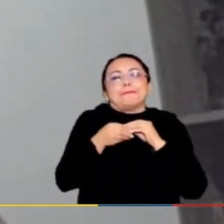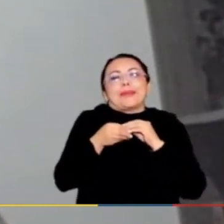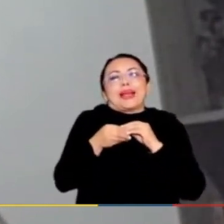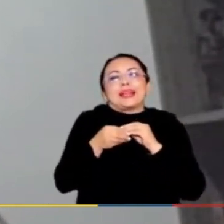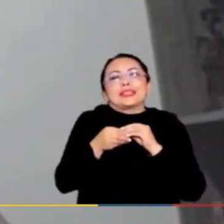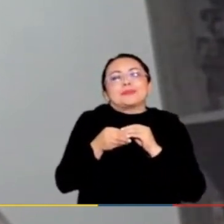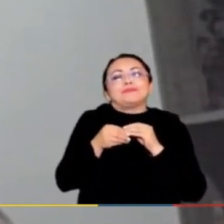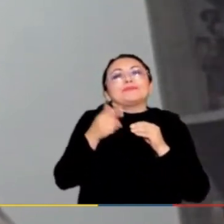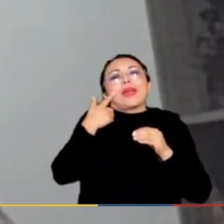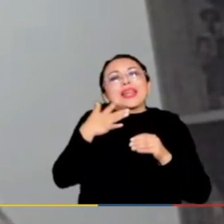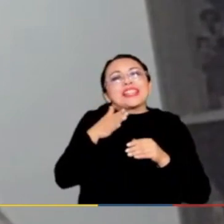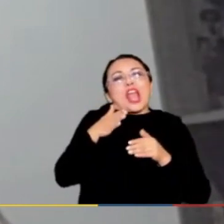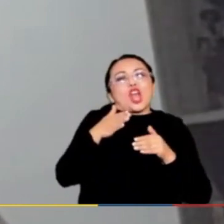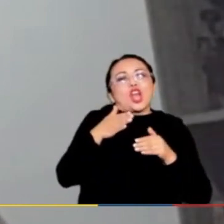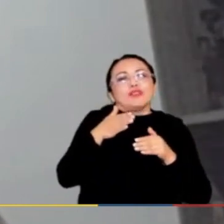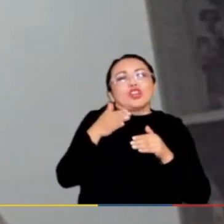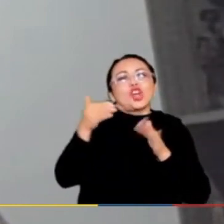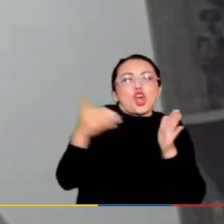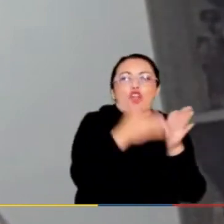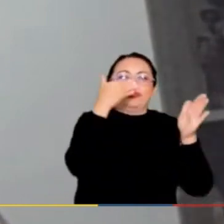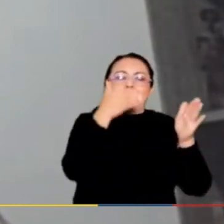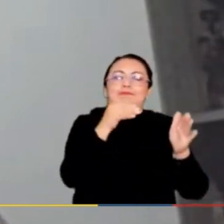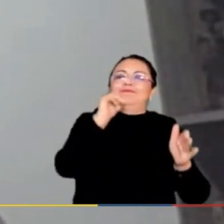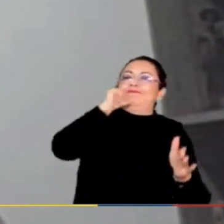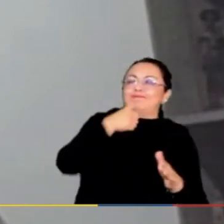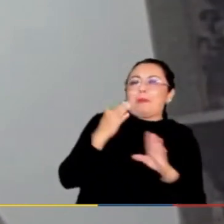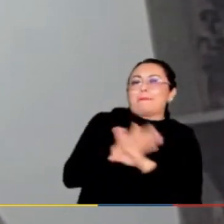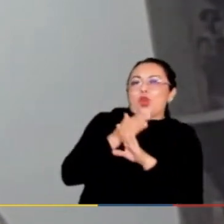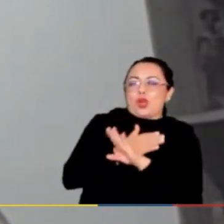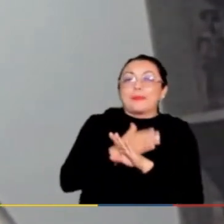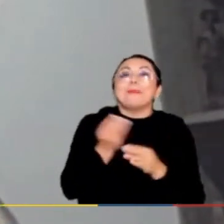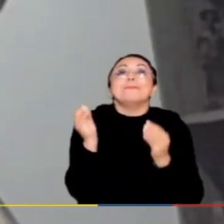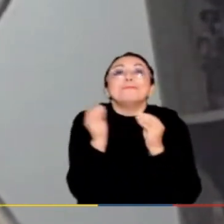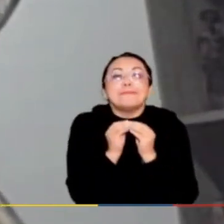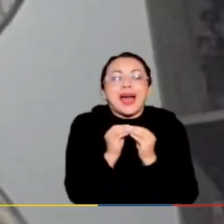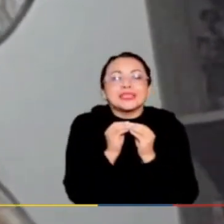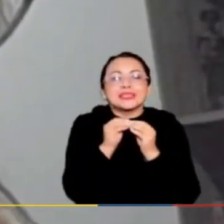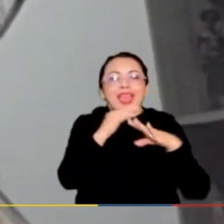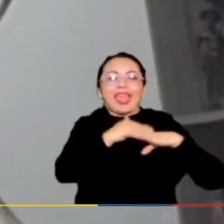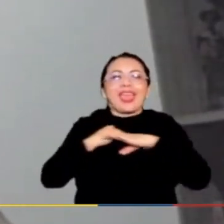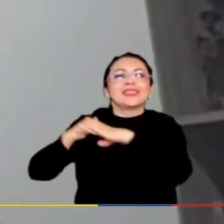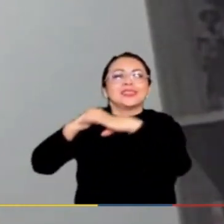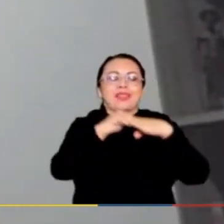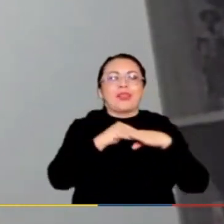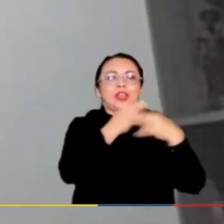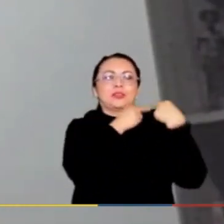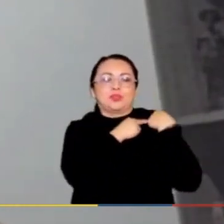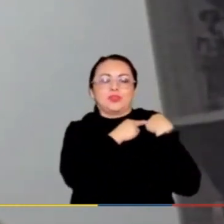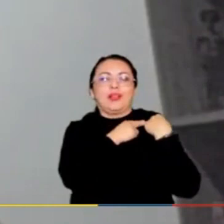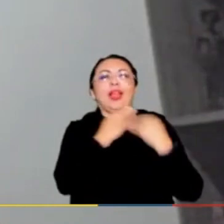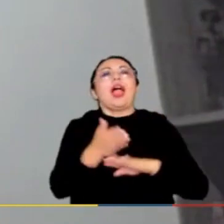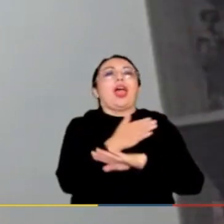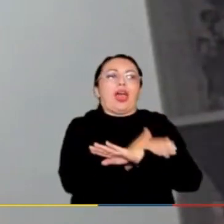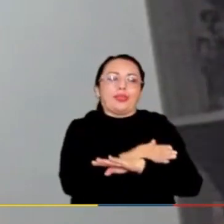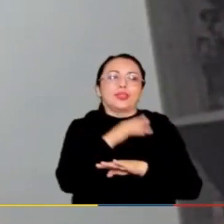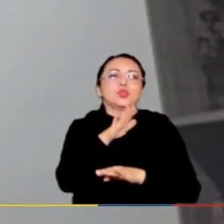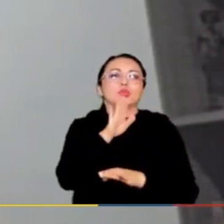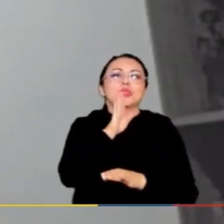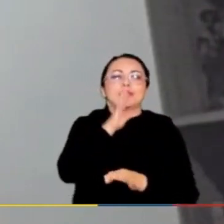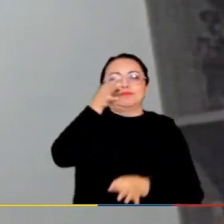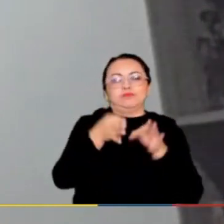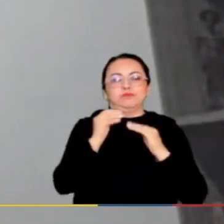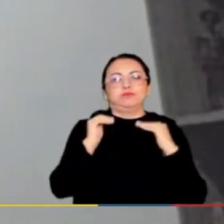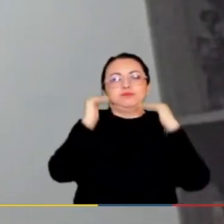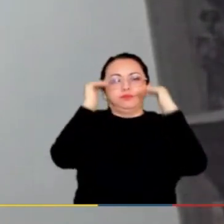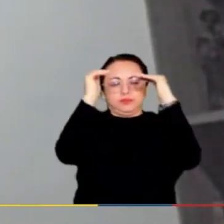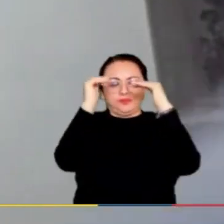pro consumidor. No tuvo en cuenta los elevados estándares de responsabilidad profesional y empresarial fijados por la jurisprudencia en cabeza de las entidades